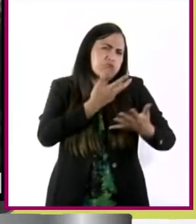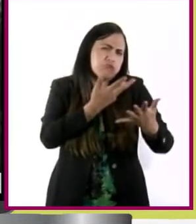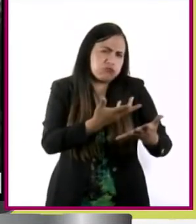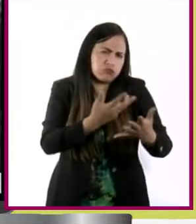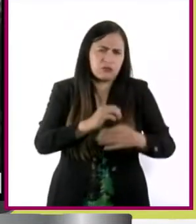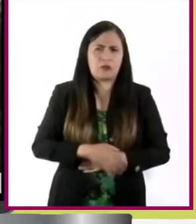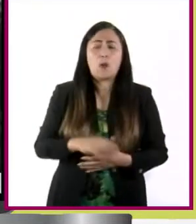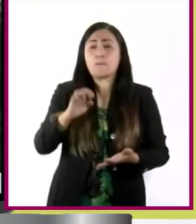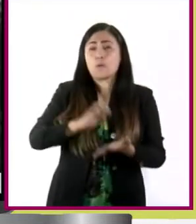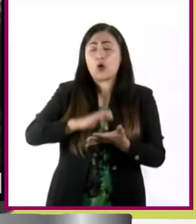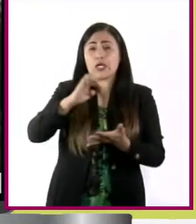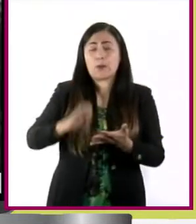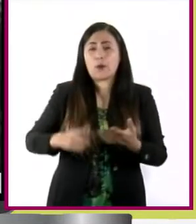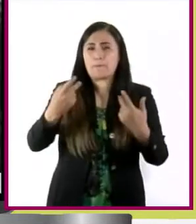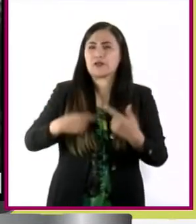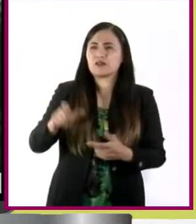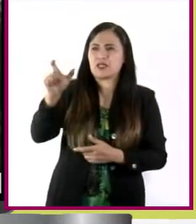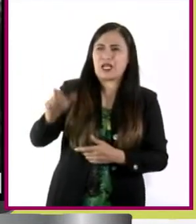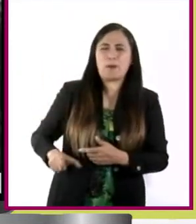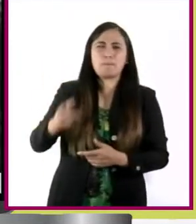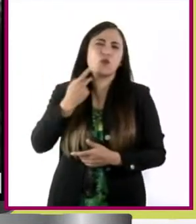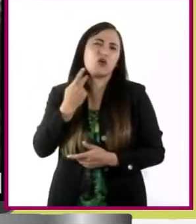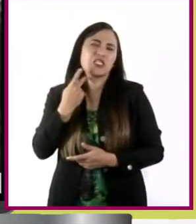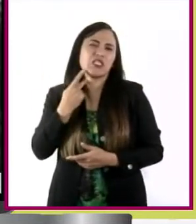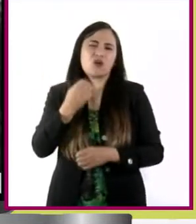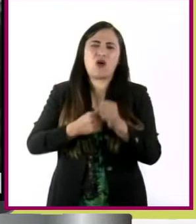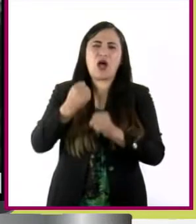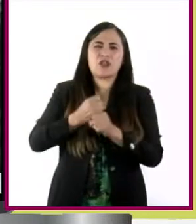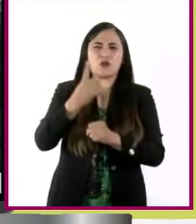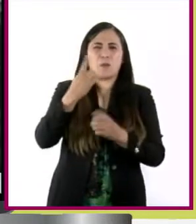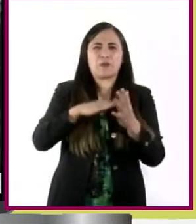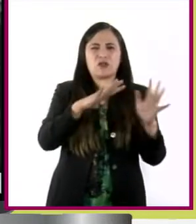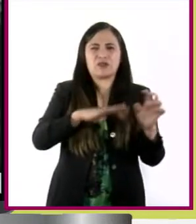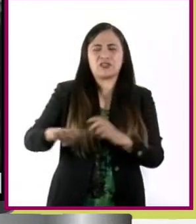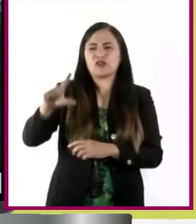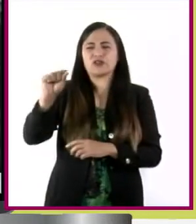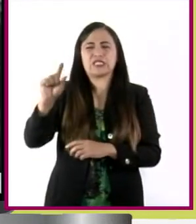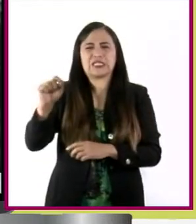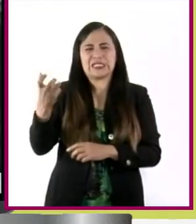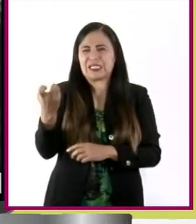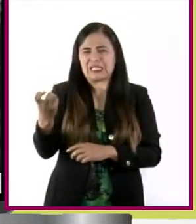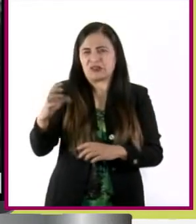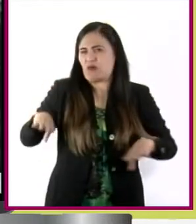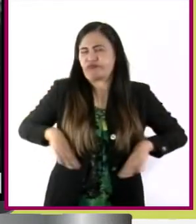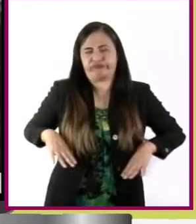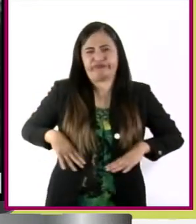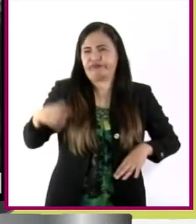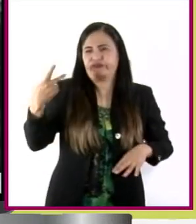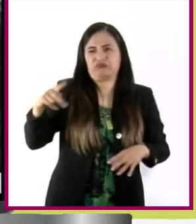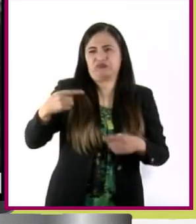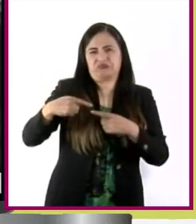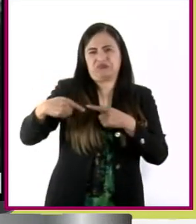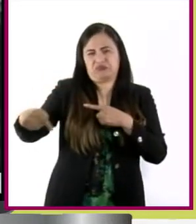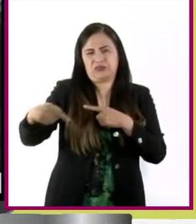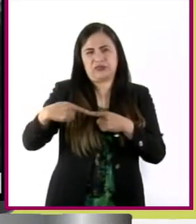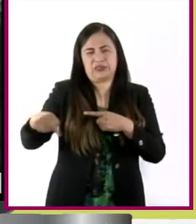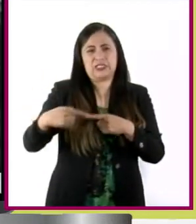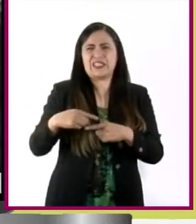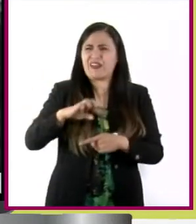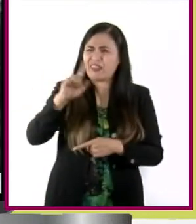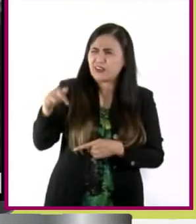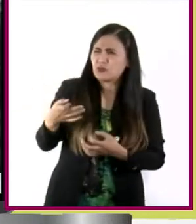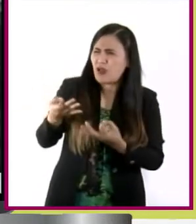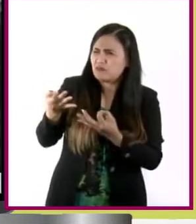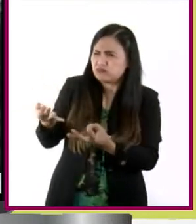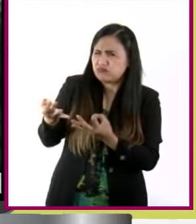a un político, no sé, de los años 70, 60, es más o menos esta escuela. Pero después de un tiempo, como que dejó de gustarnos tanto